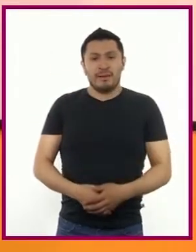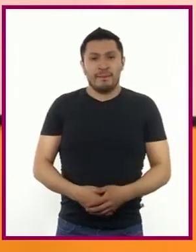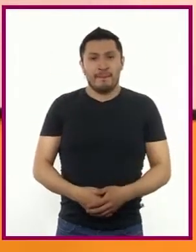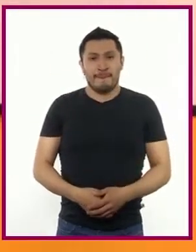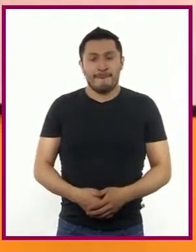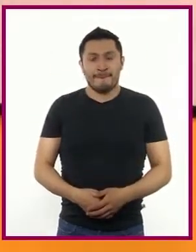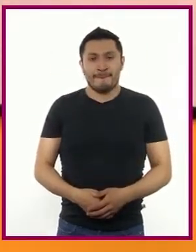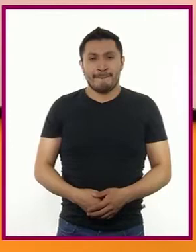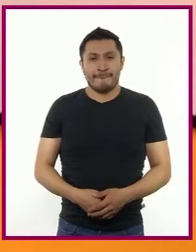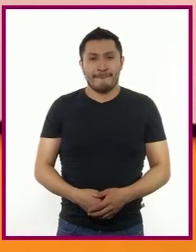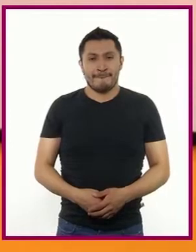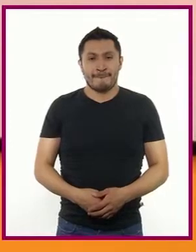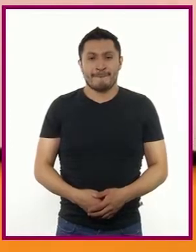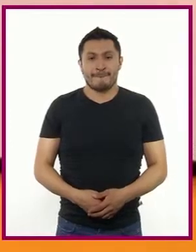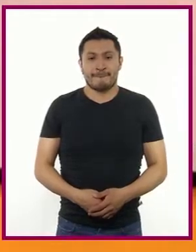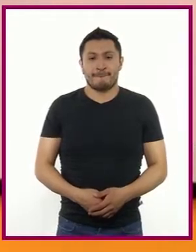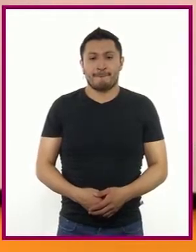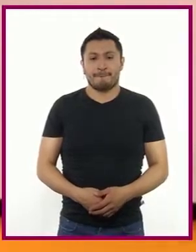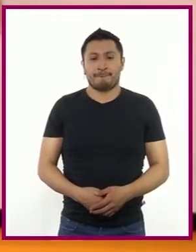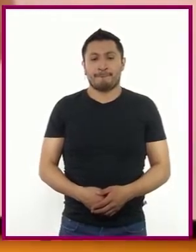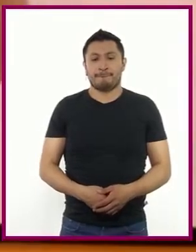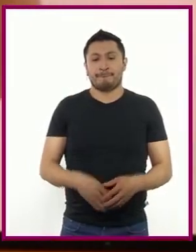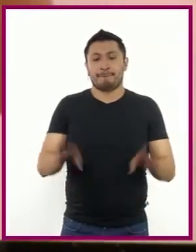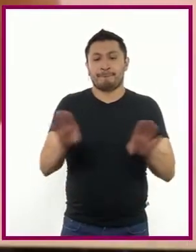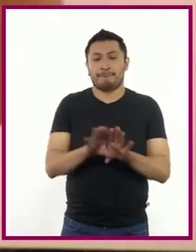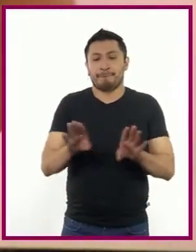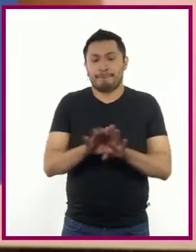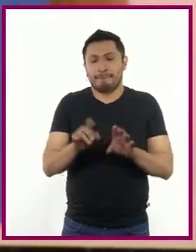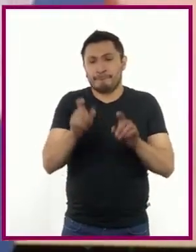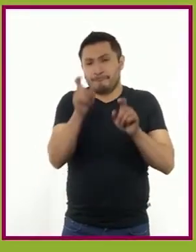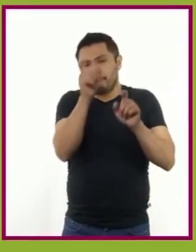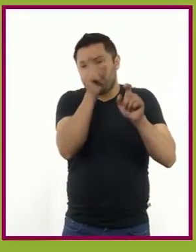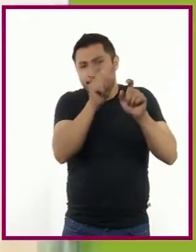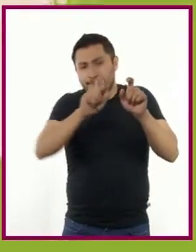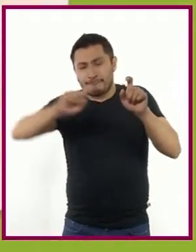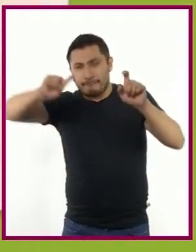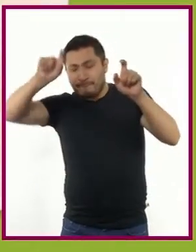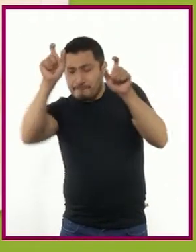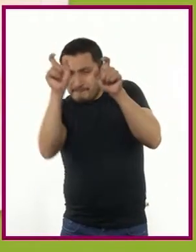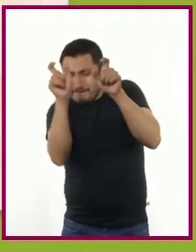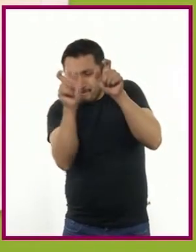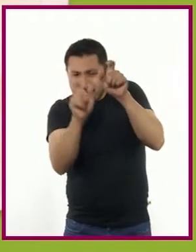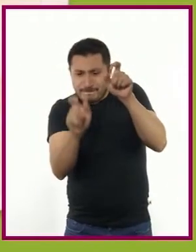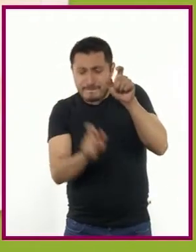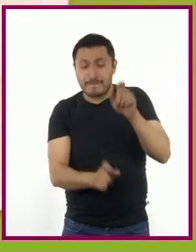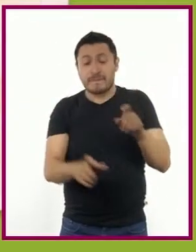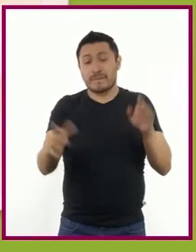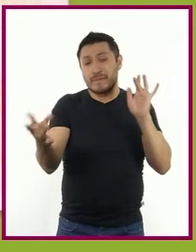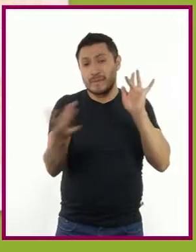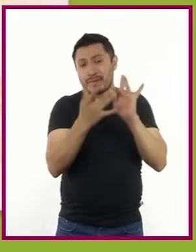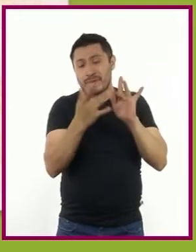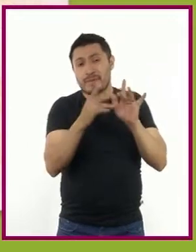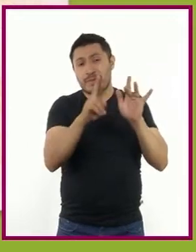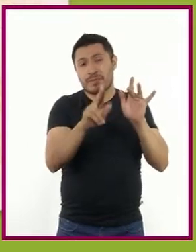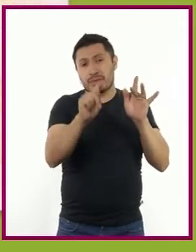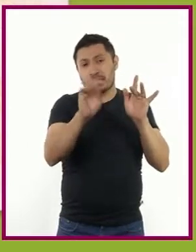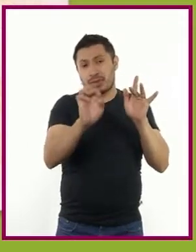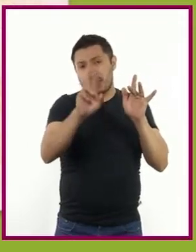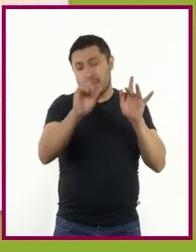cuello uterino, que es un pasaje estrecho y alargado que conecta el útero con la vagina.